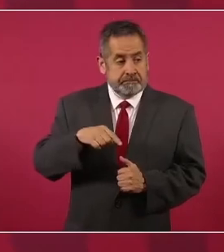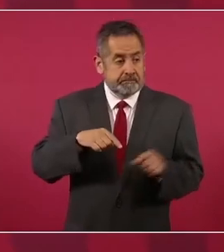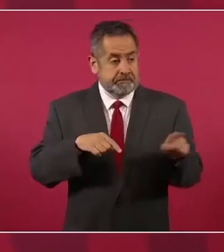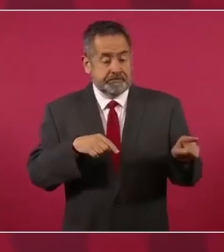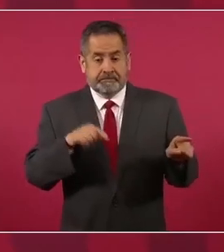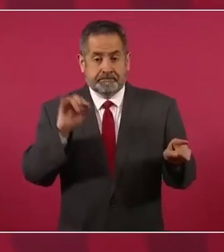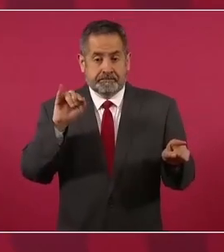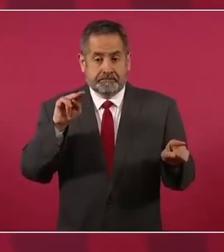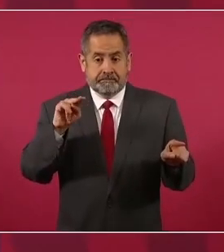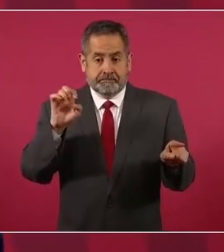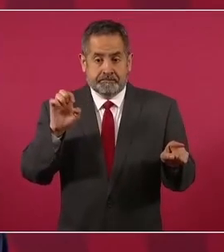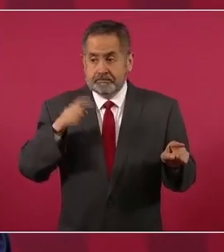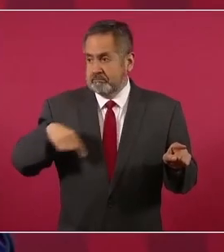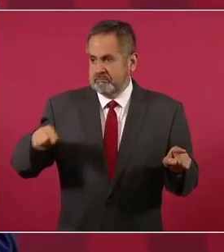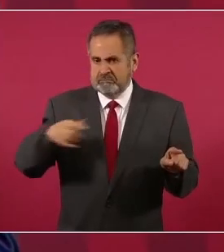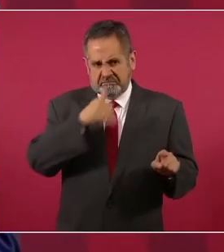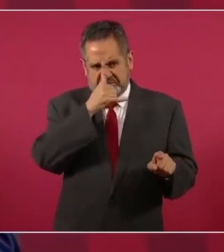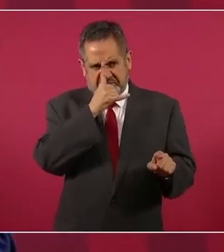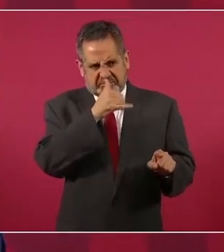no tiene